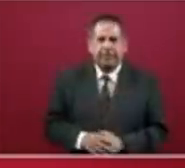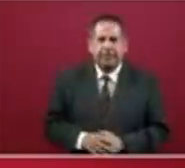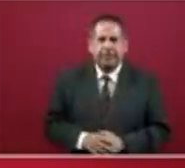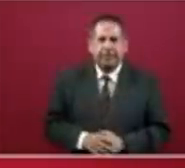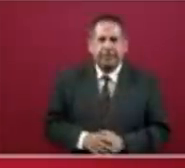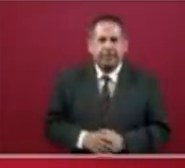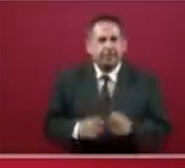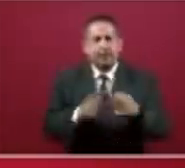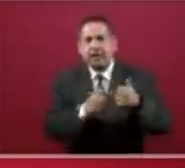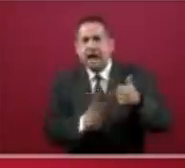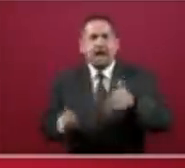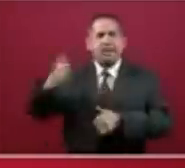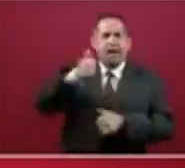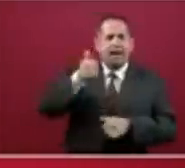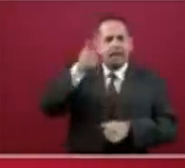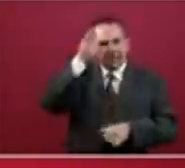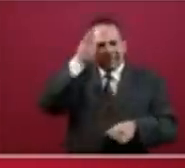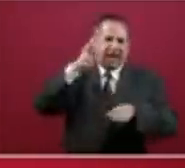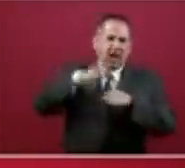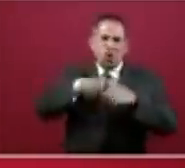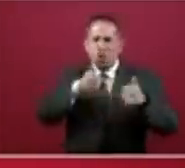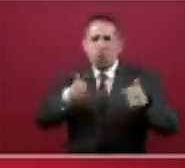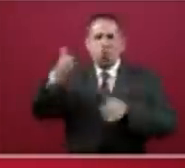Y los de mero arriba.